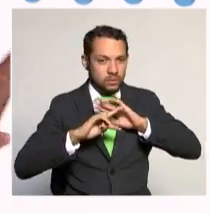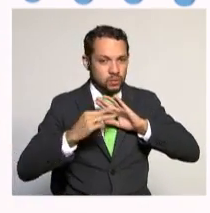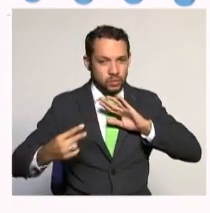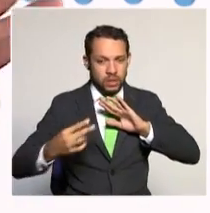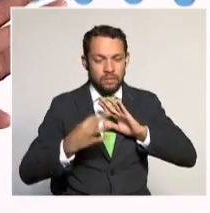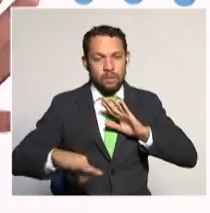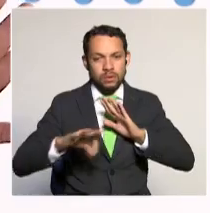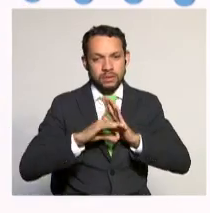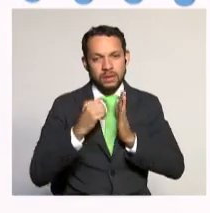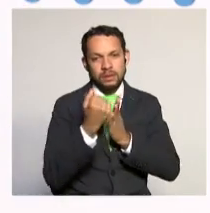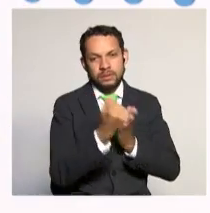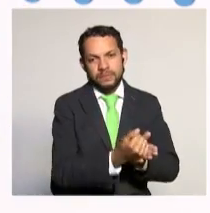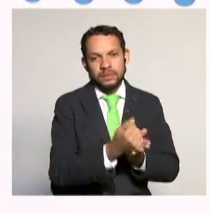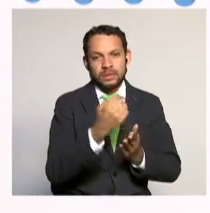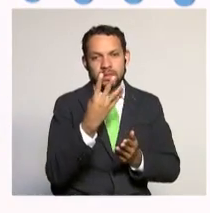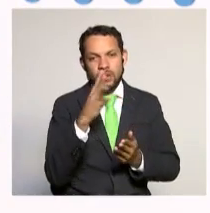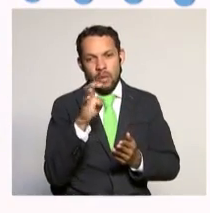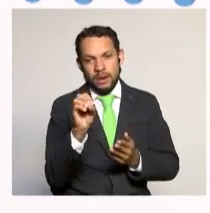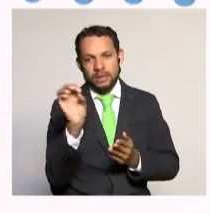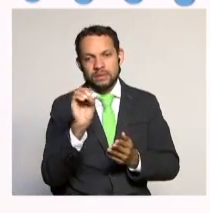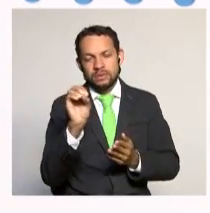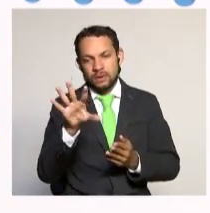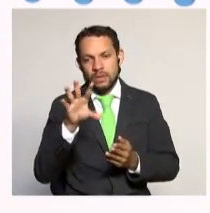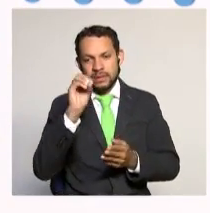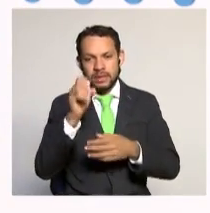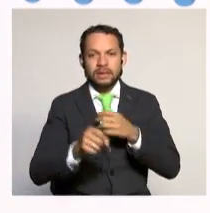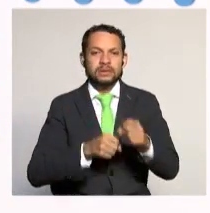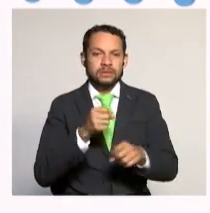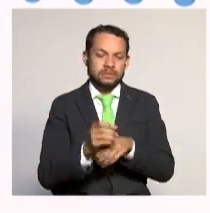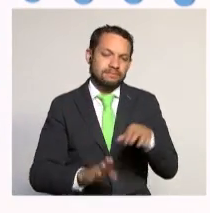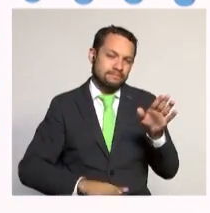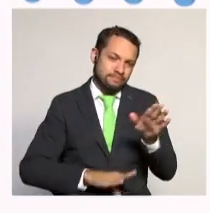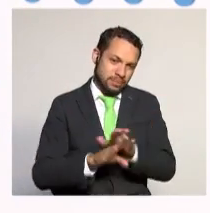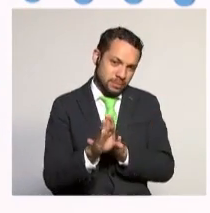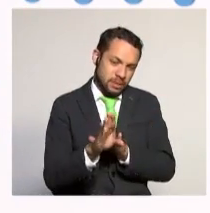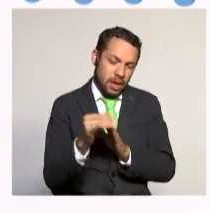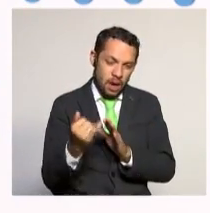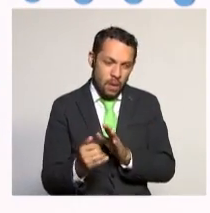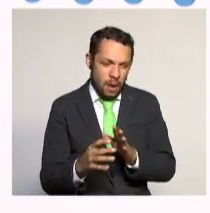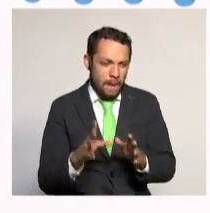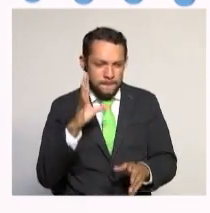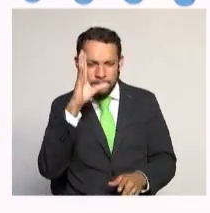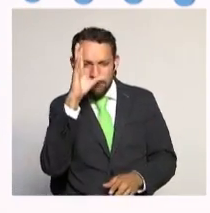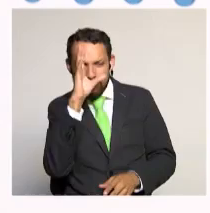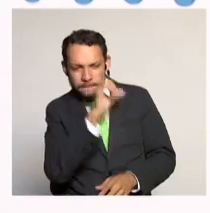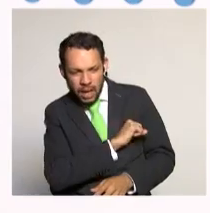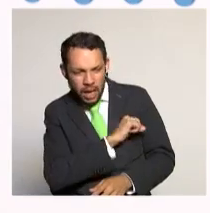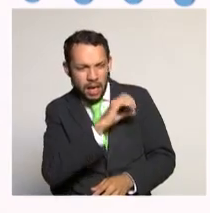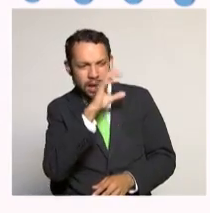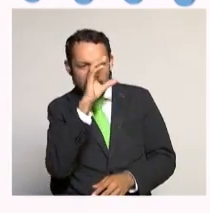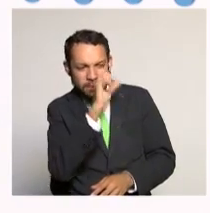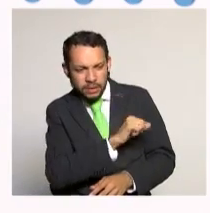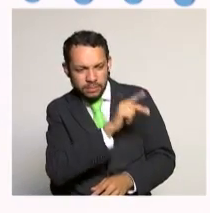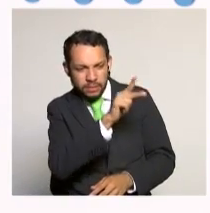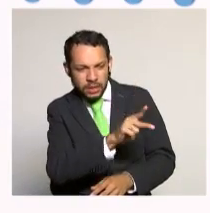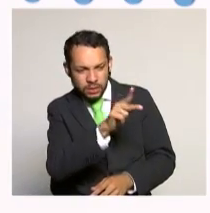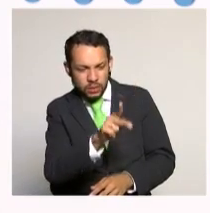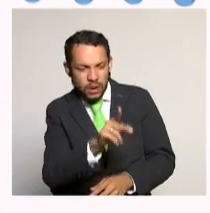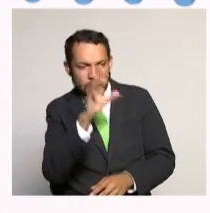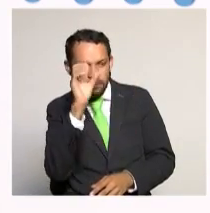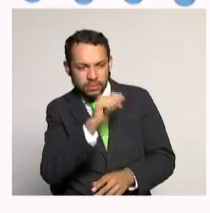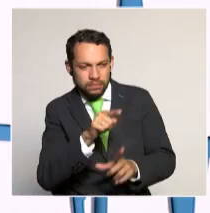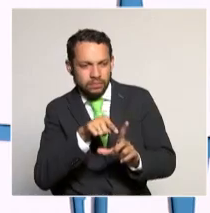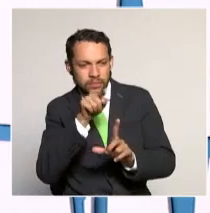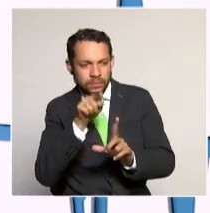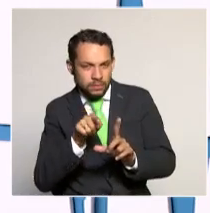tiene unos 40, 50 años de avance. Entonces apenas se están encontrando en la población la gente que tiene este tipo de